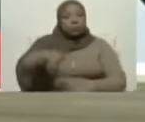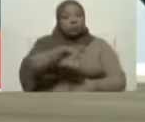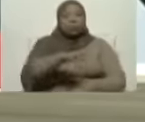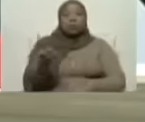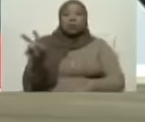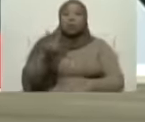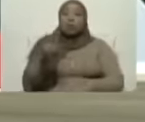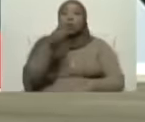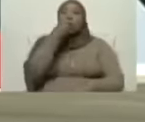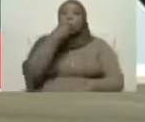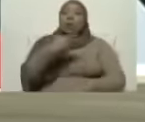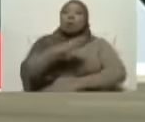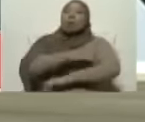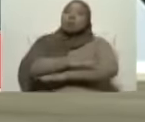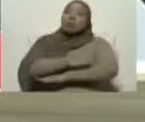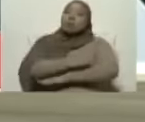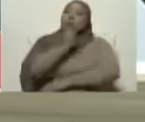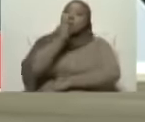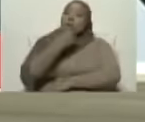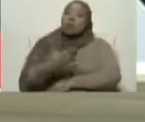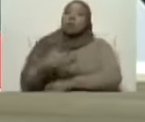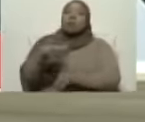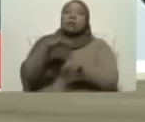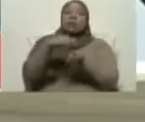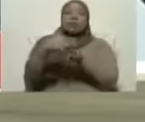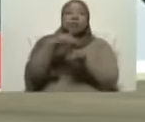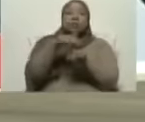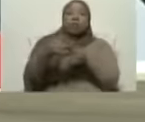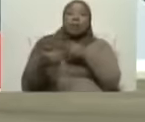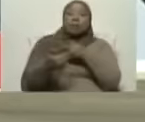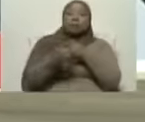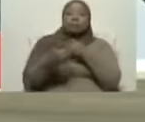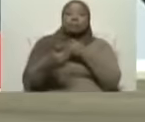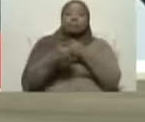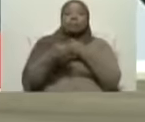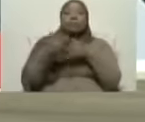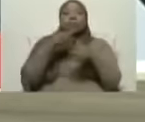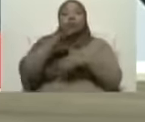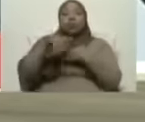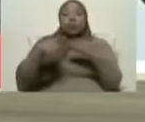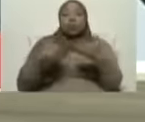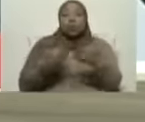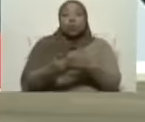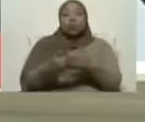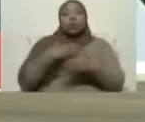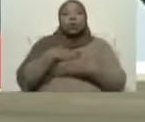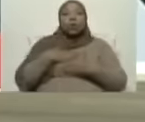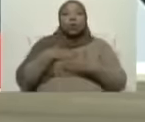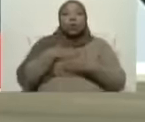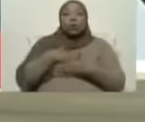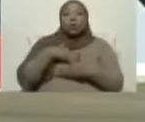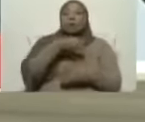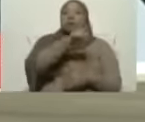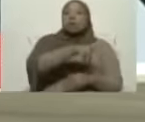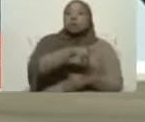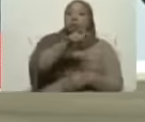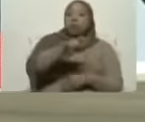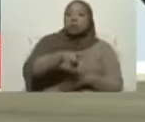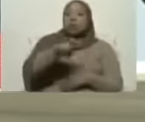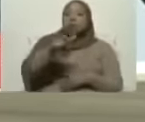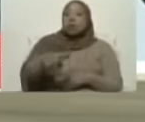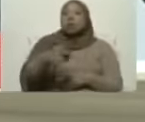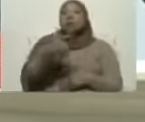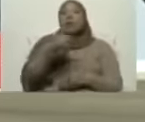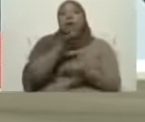Venezuela, situación que atenta contra sus habitantes de nuestra querida